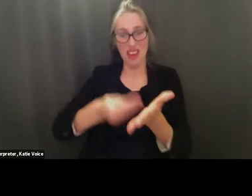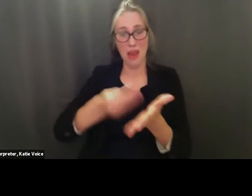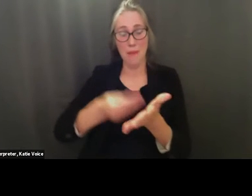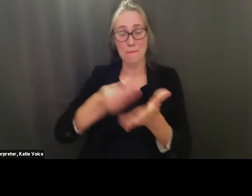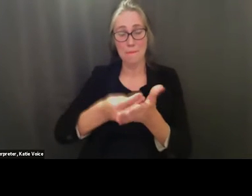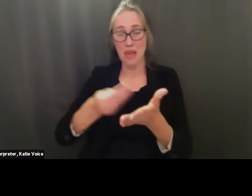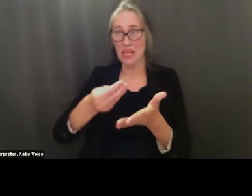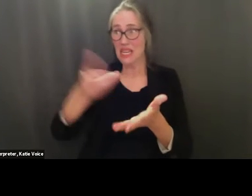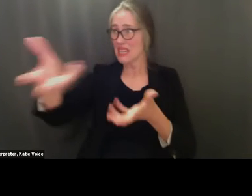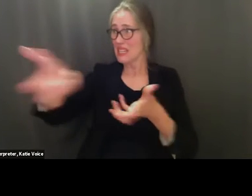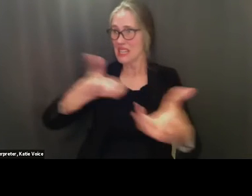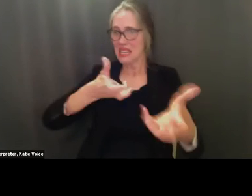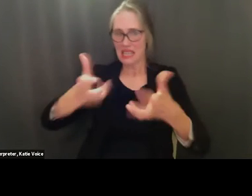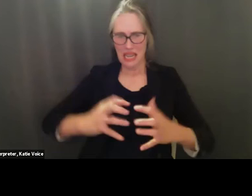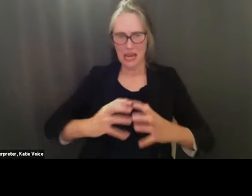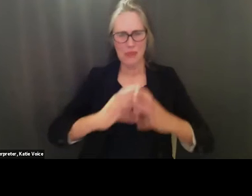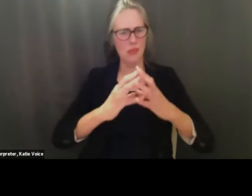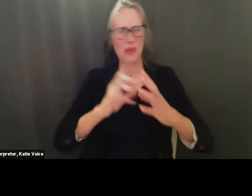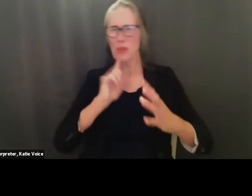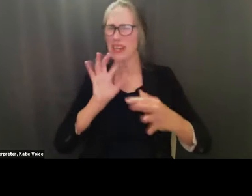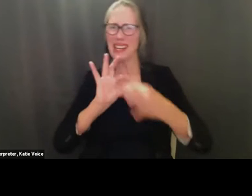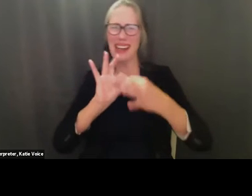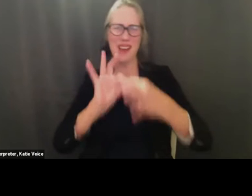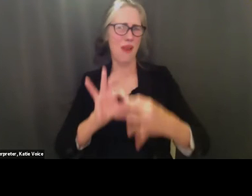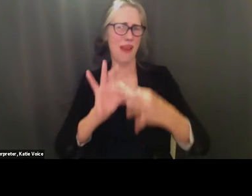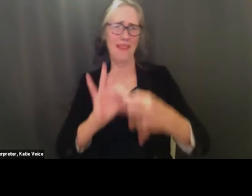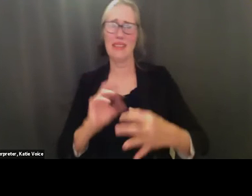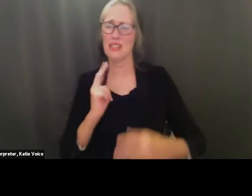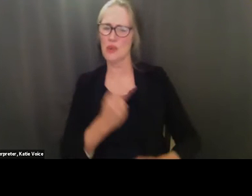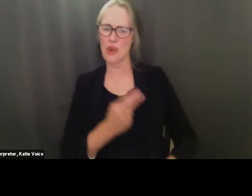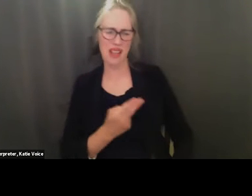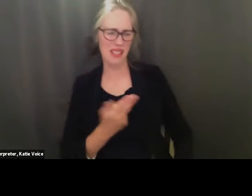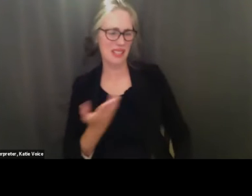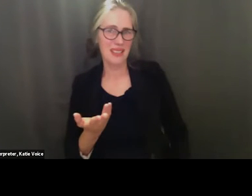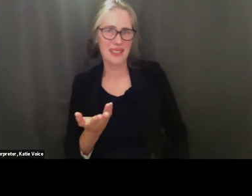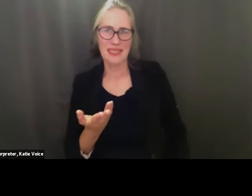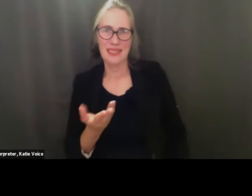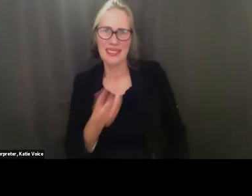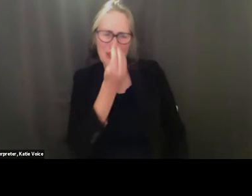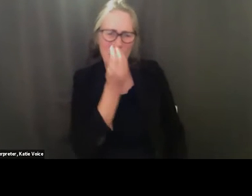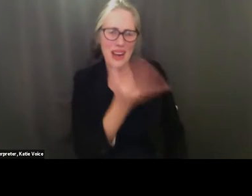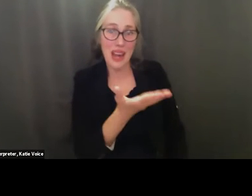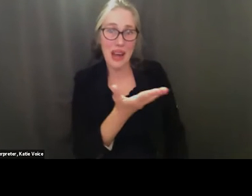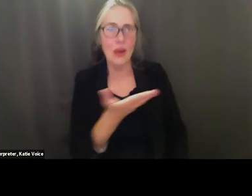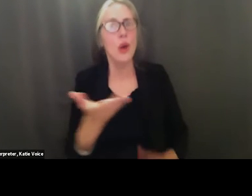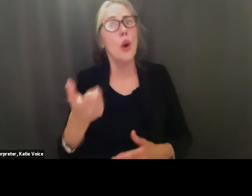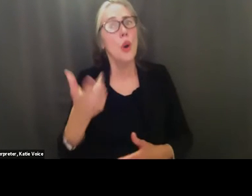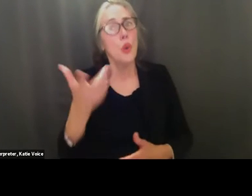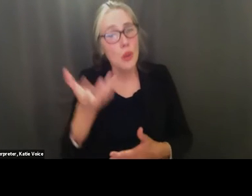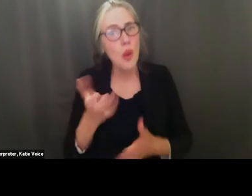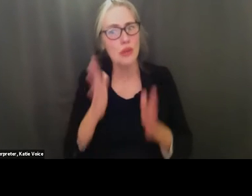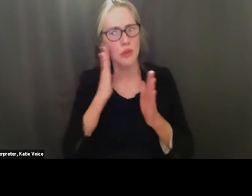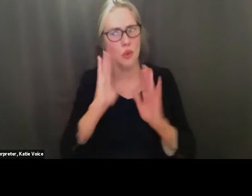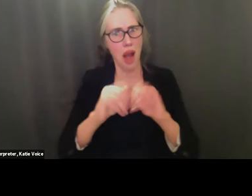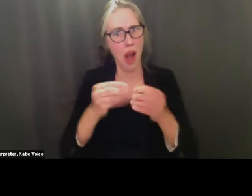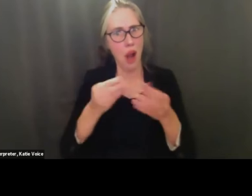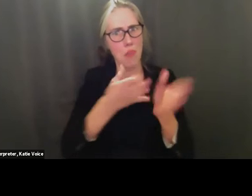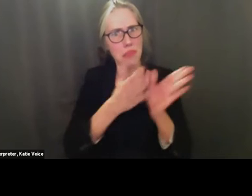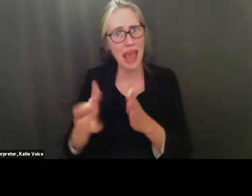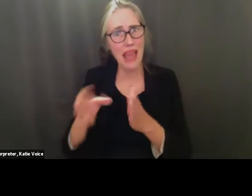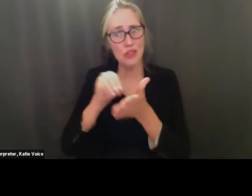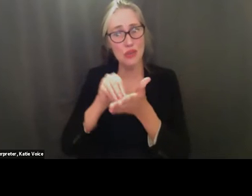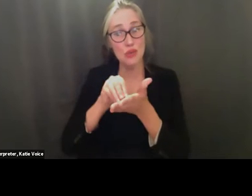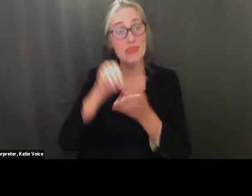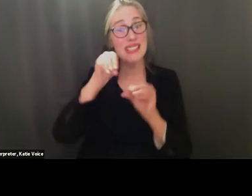fondos y hacia dónde se destinan. Pero nosotros lo que queremos saber es cómo lo vamos a gastar, cómo el